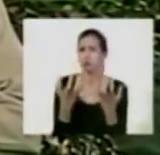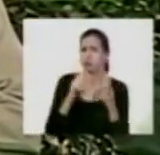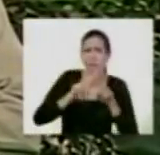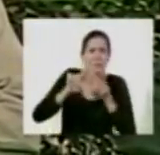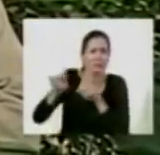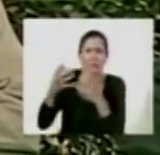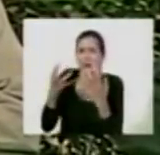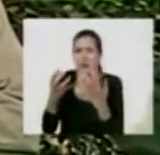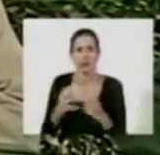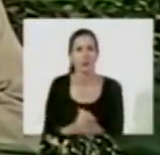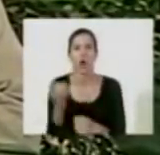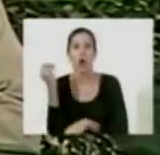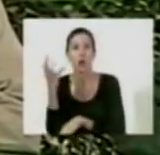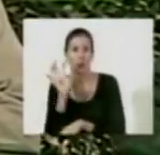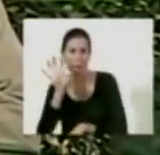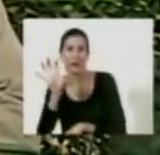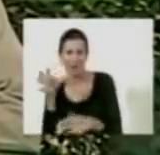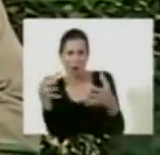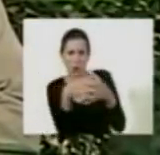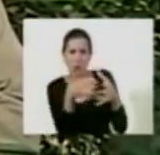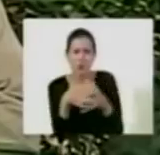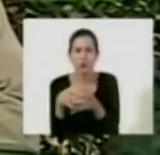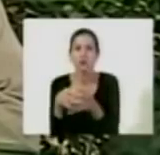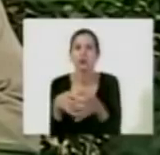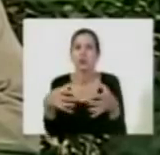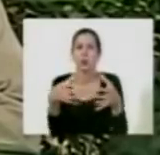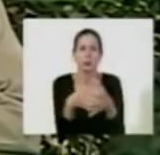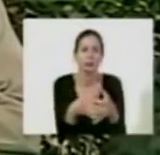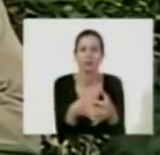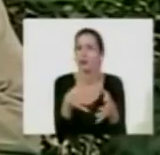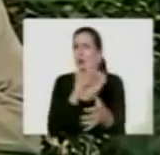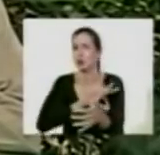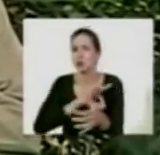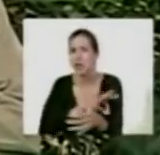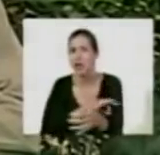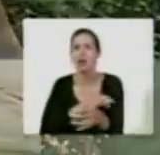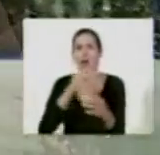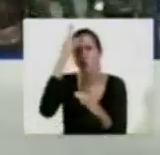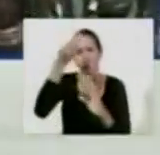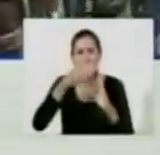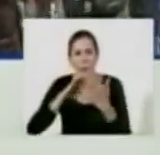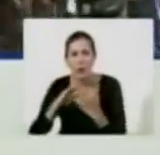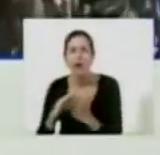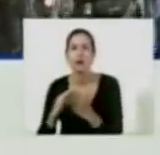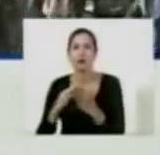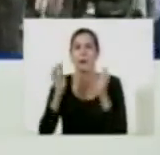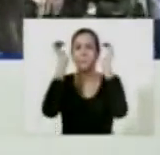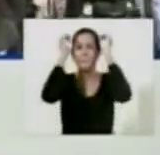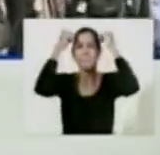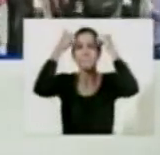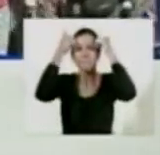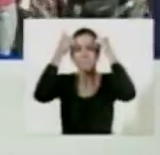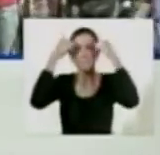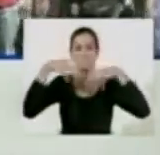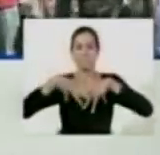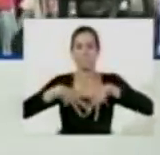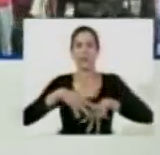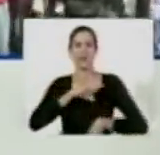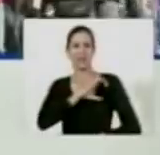los congresos de la patria, de los movimientos sociales, de la Milicia Nacional Bolivariana,